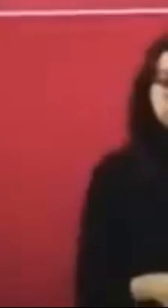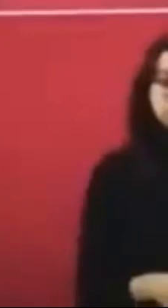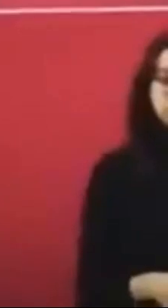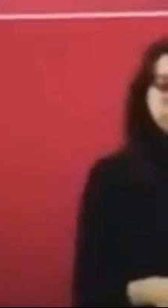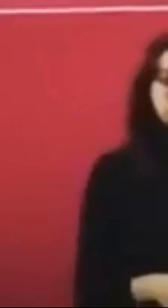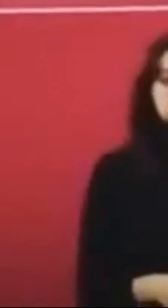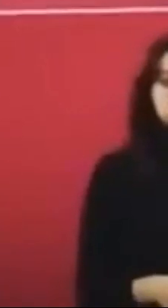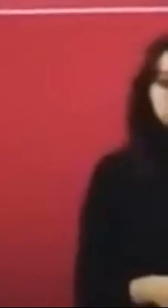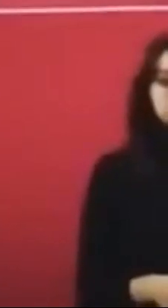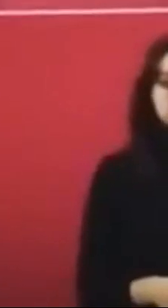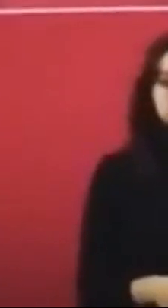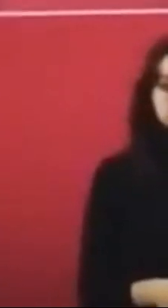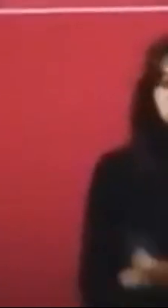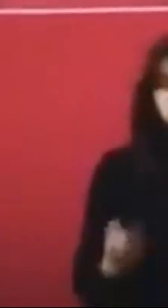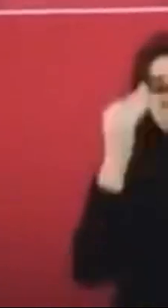cumple